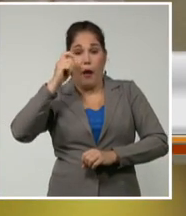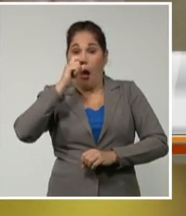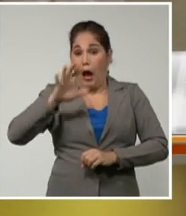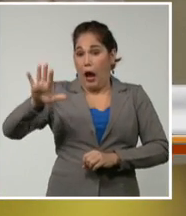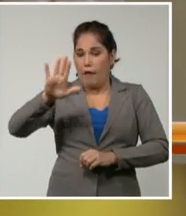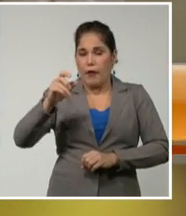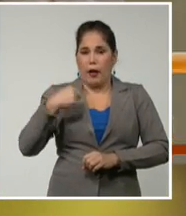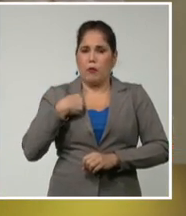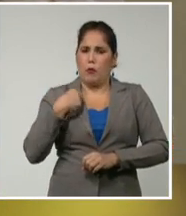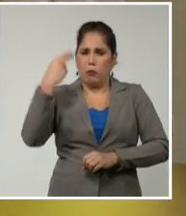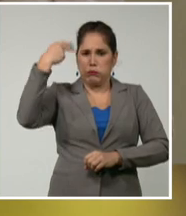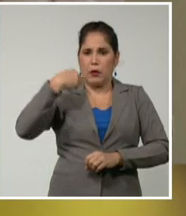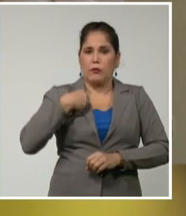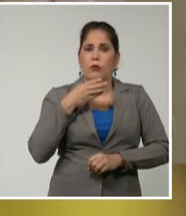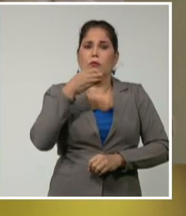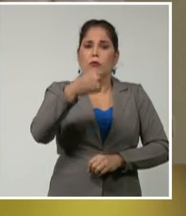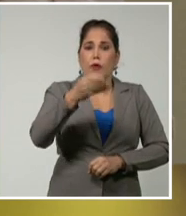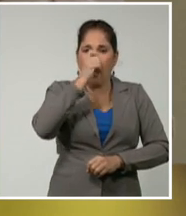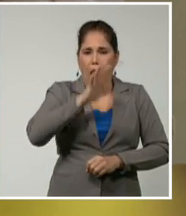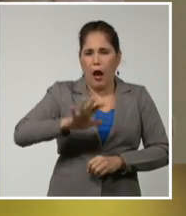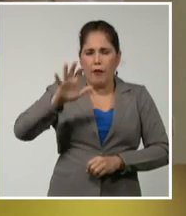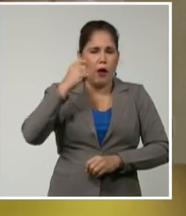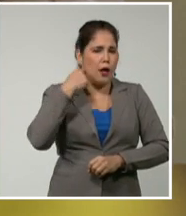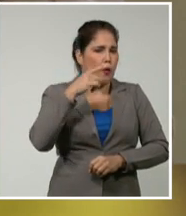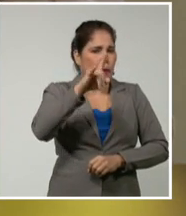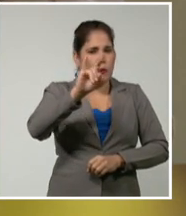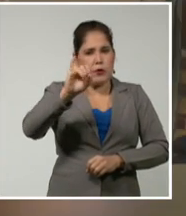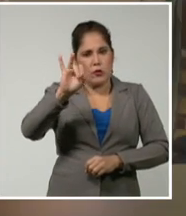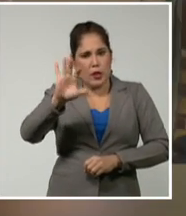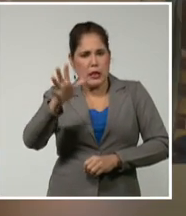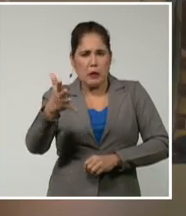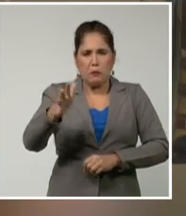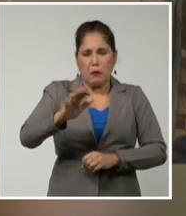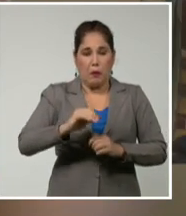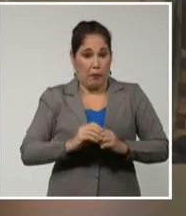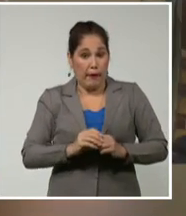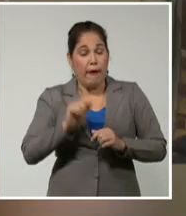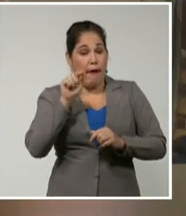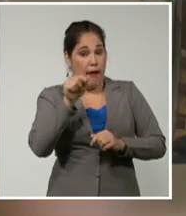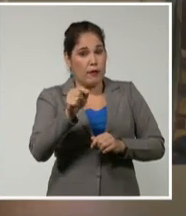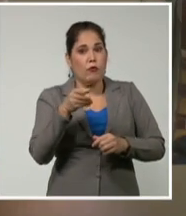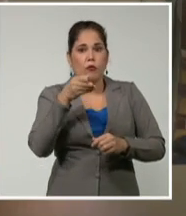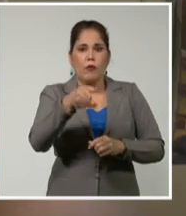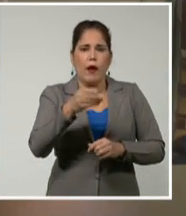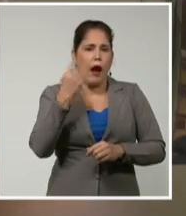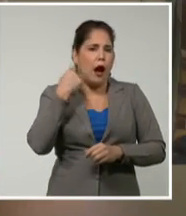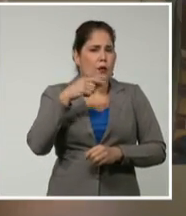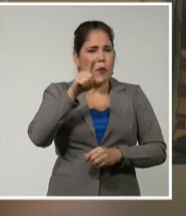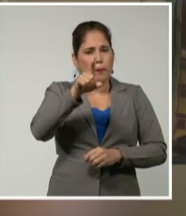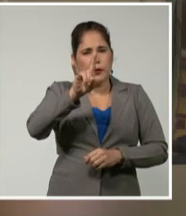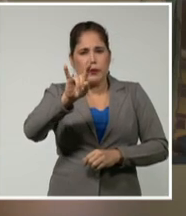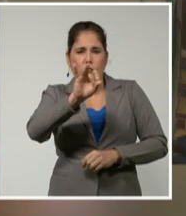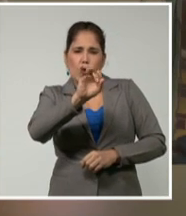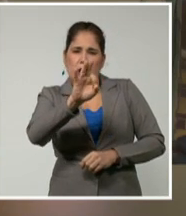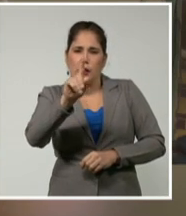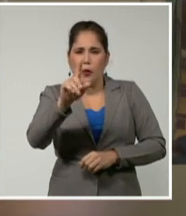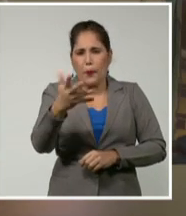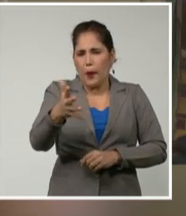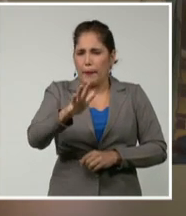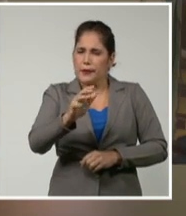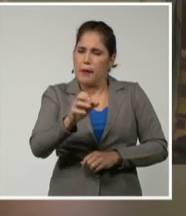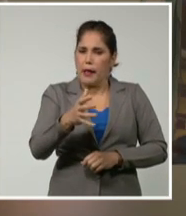primera misión en el año 75 aproximadamente. Y en el año 82